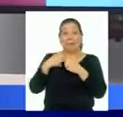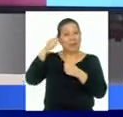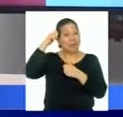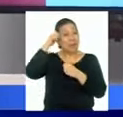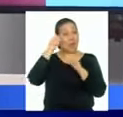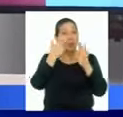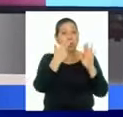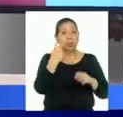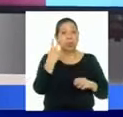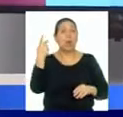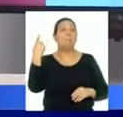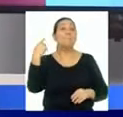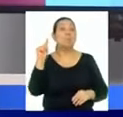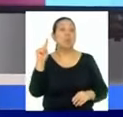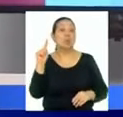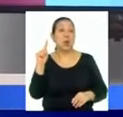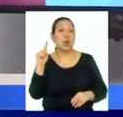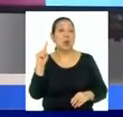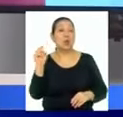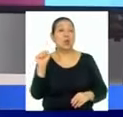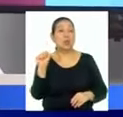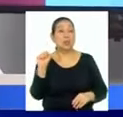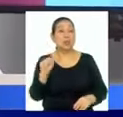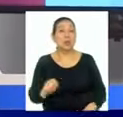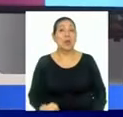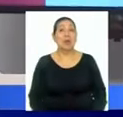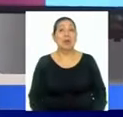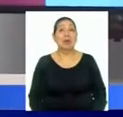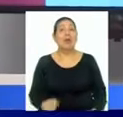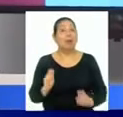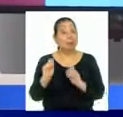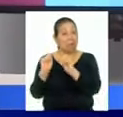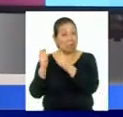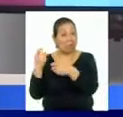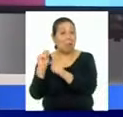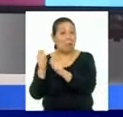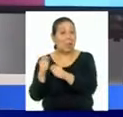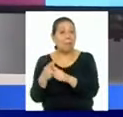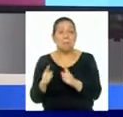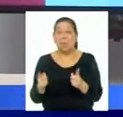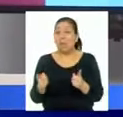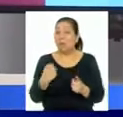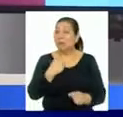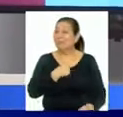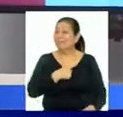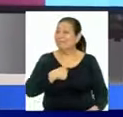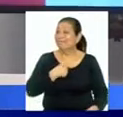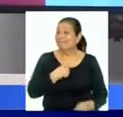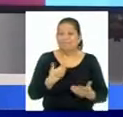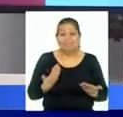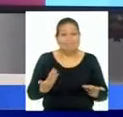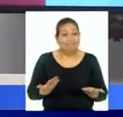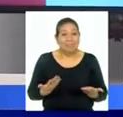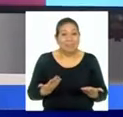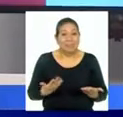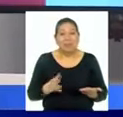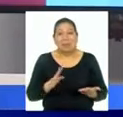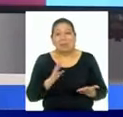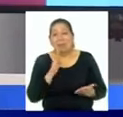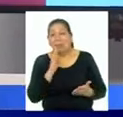los 82 millones de soles que habían sido entregados. Pero lamentablemente, por esas